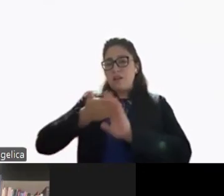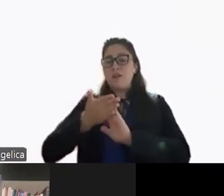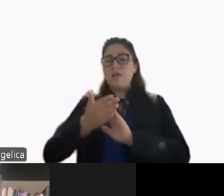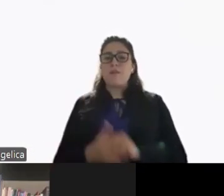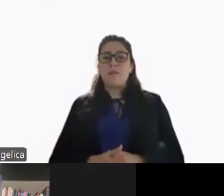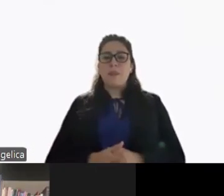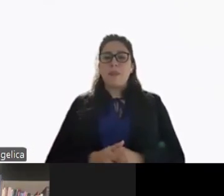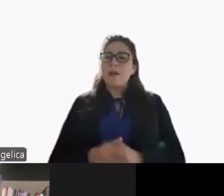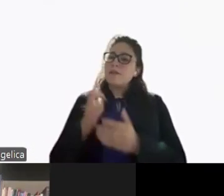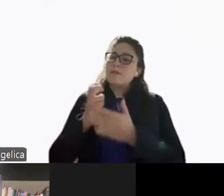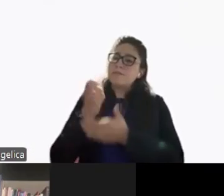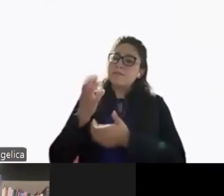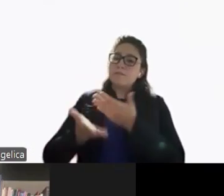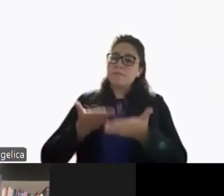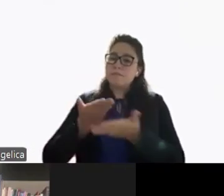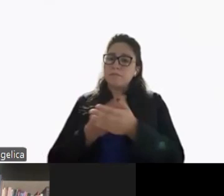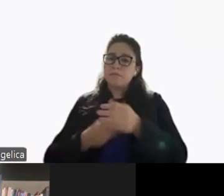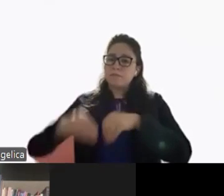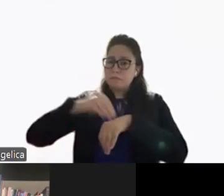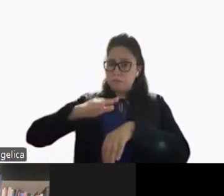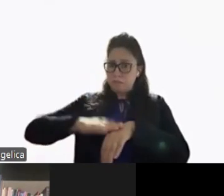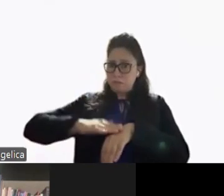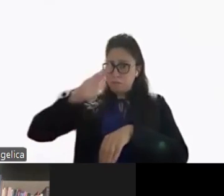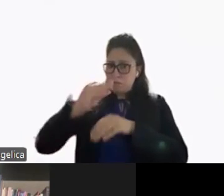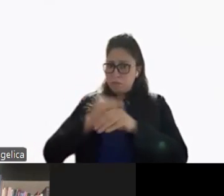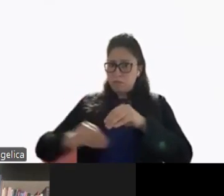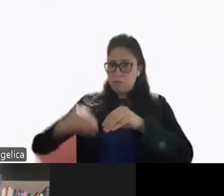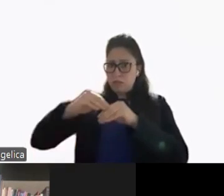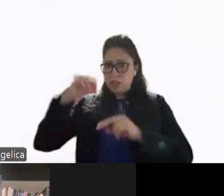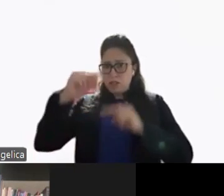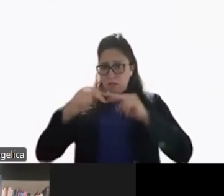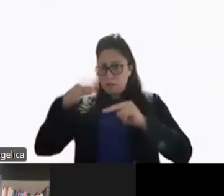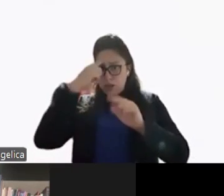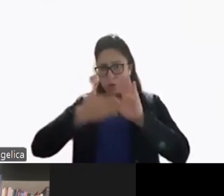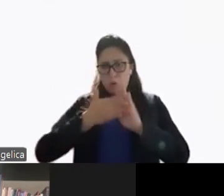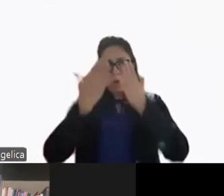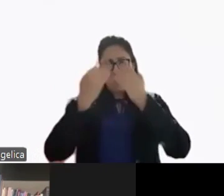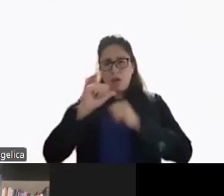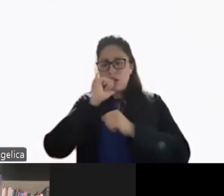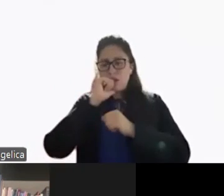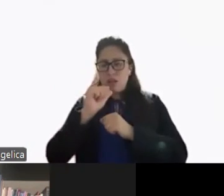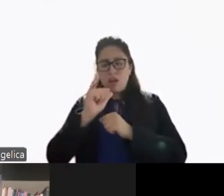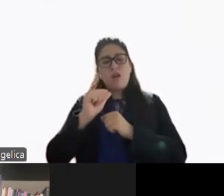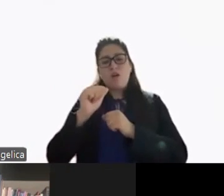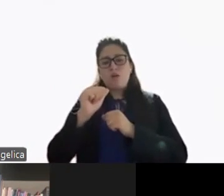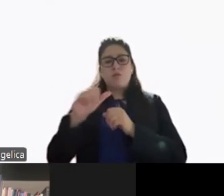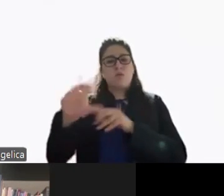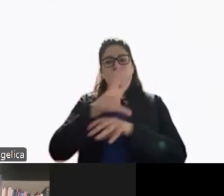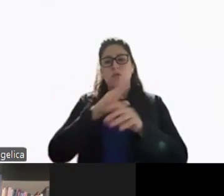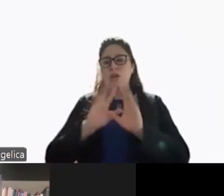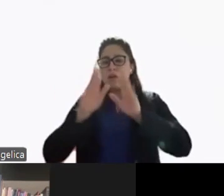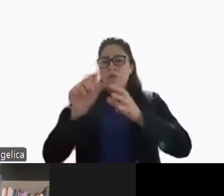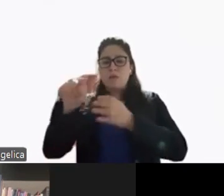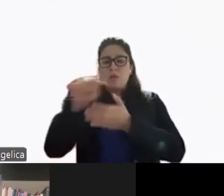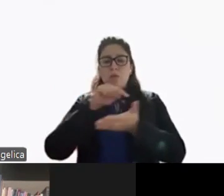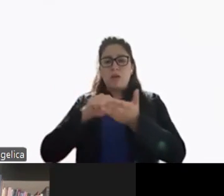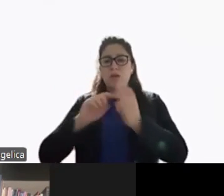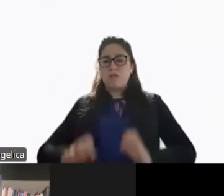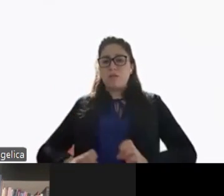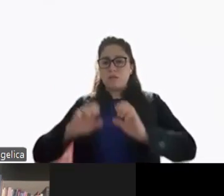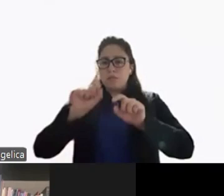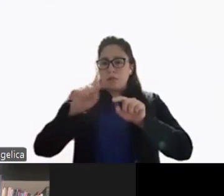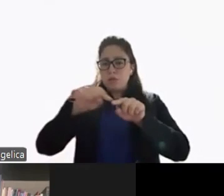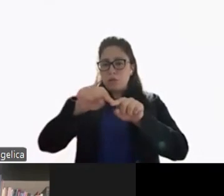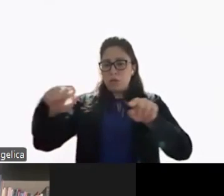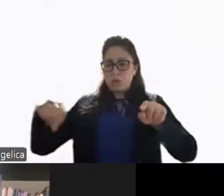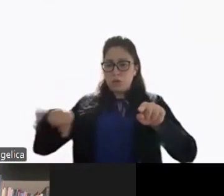no propone incrementos de superficie máxima de construcción ni número de niveles, considerando además la misma área de desplante, lo que garantiza